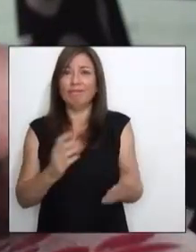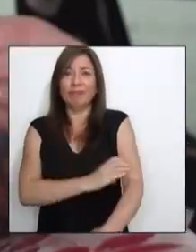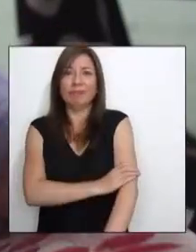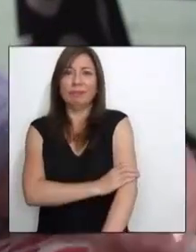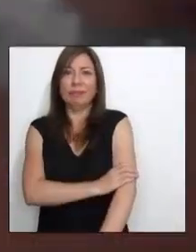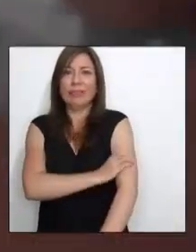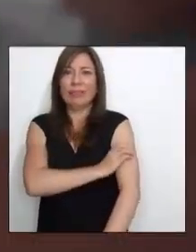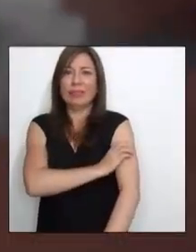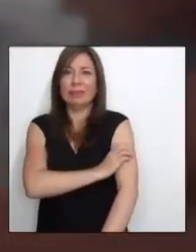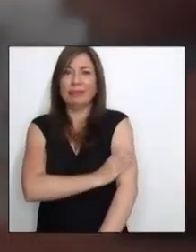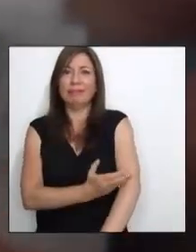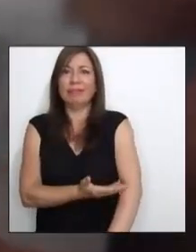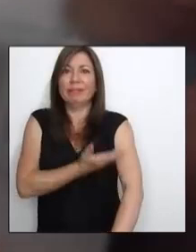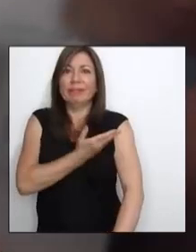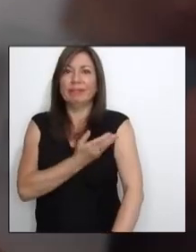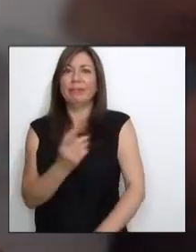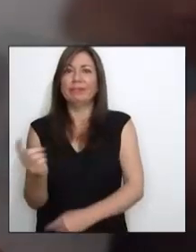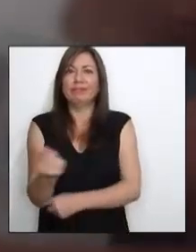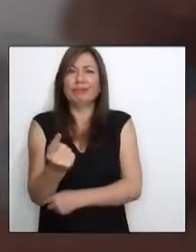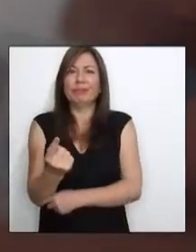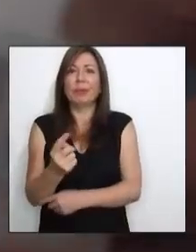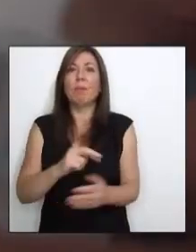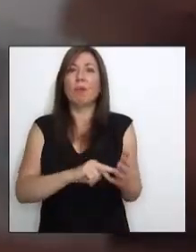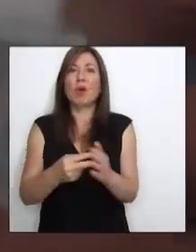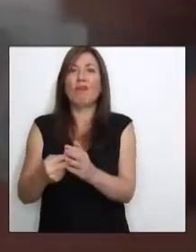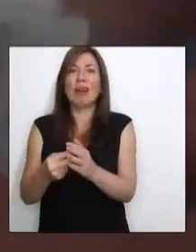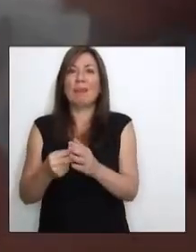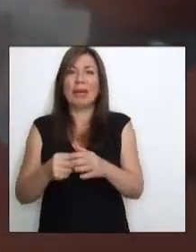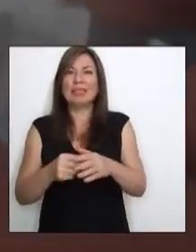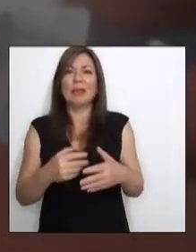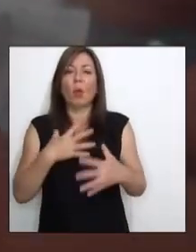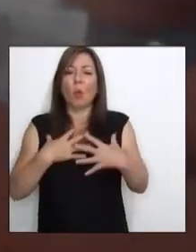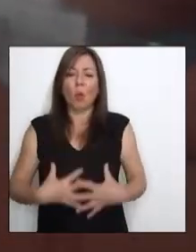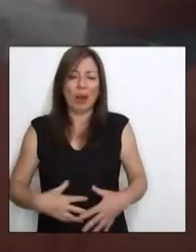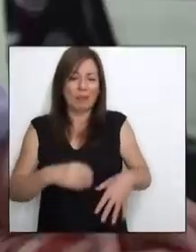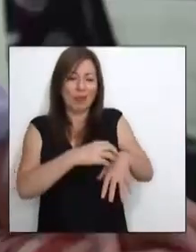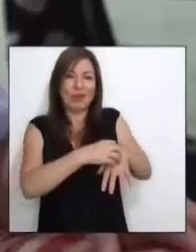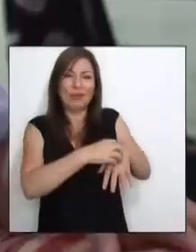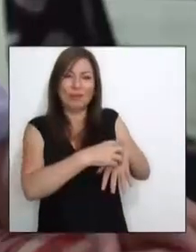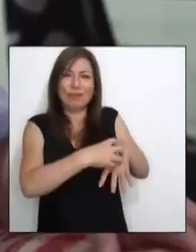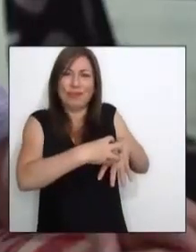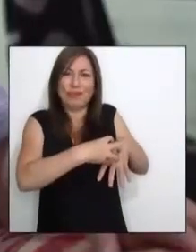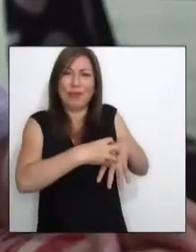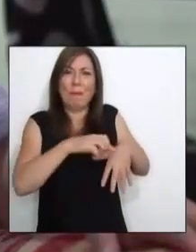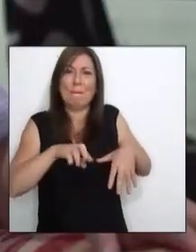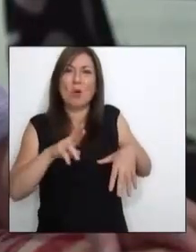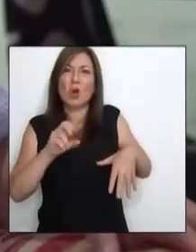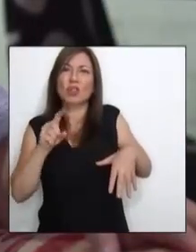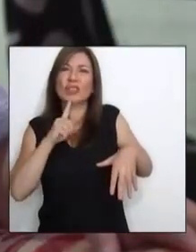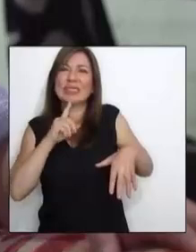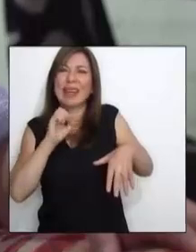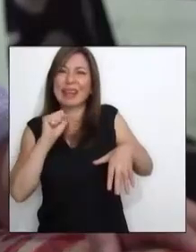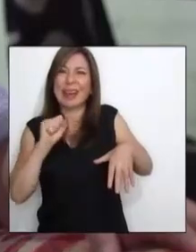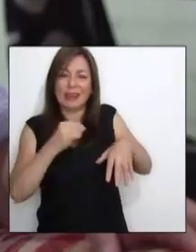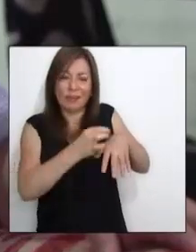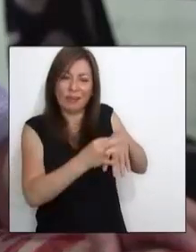la hipertensión. Me vino de la noche a la mañana problemas prostáticos y me pusieron una sonda de orina.